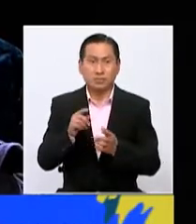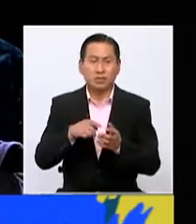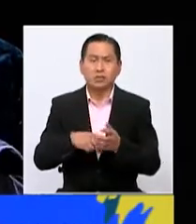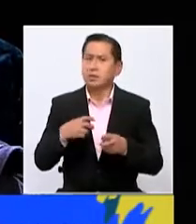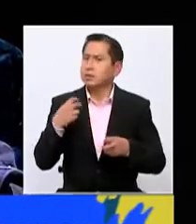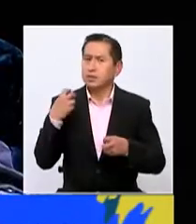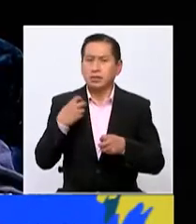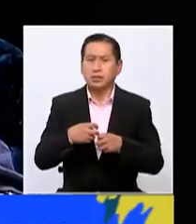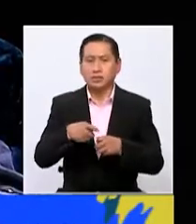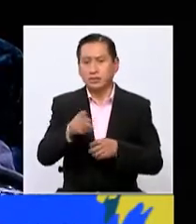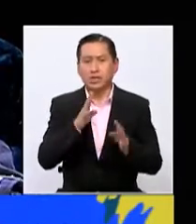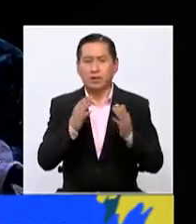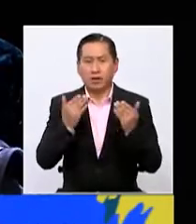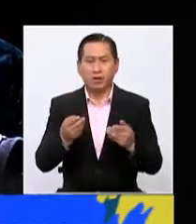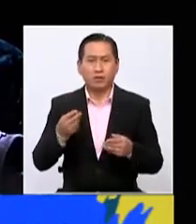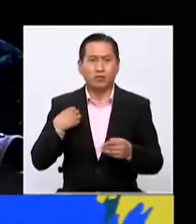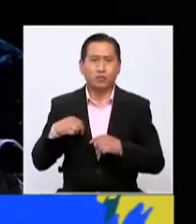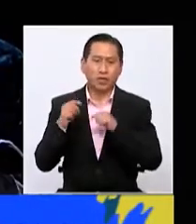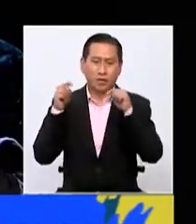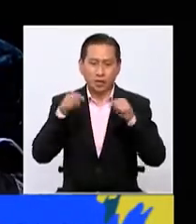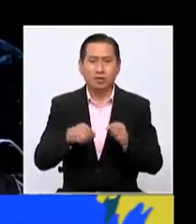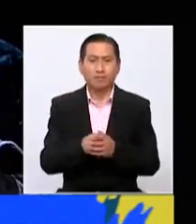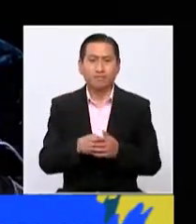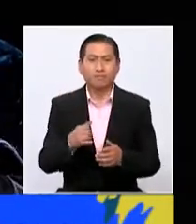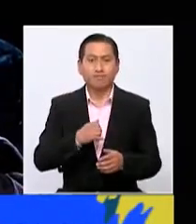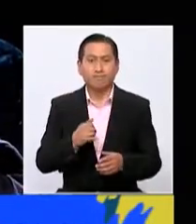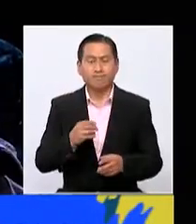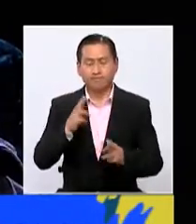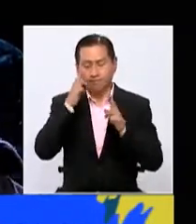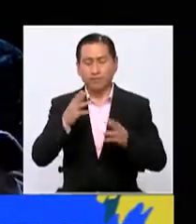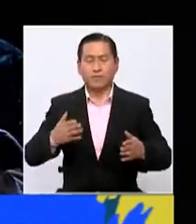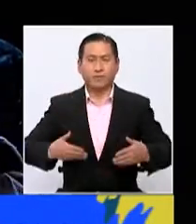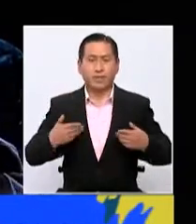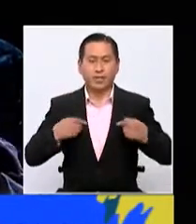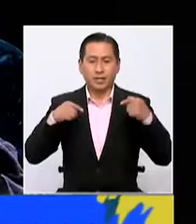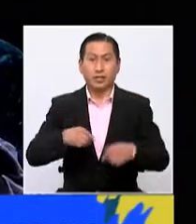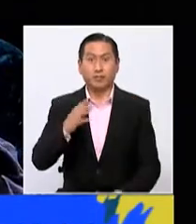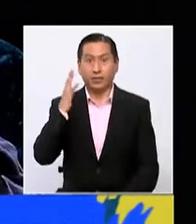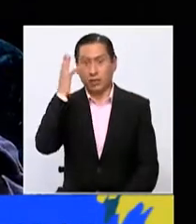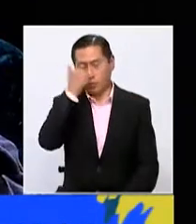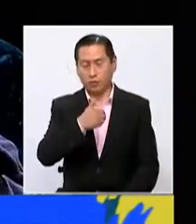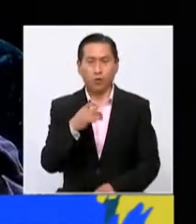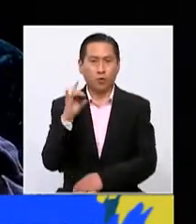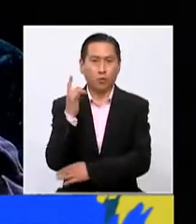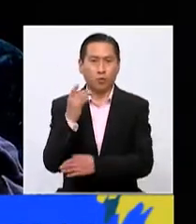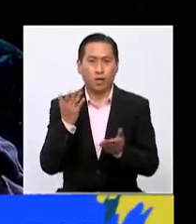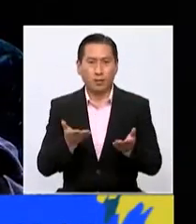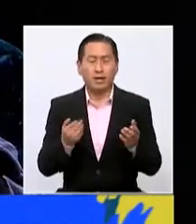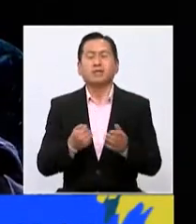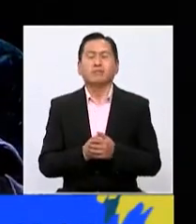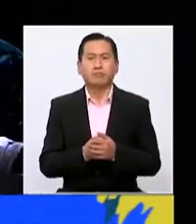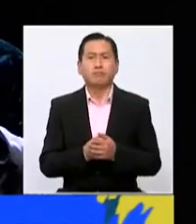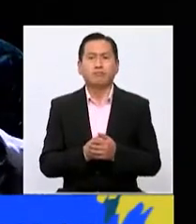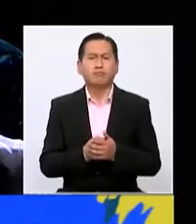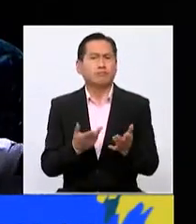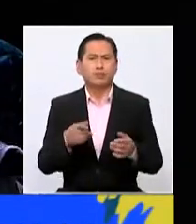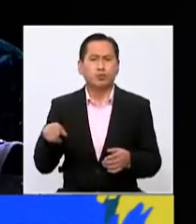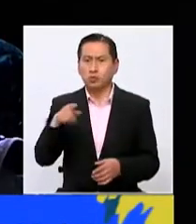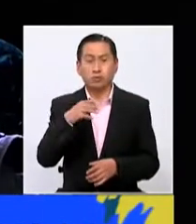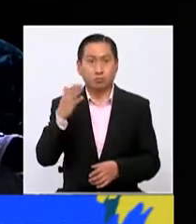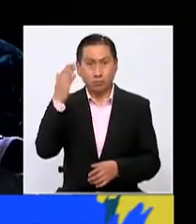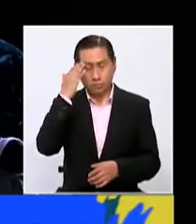que hacía referencia, por la cual estamos acá honrados de estar en este hermosísimo país, a Bolivia, en Bolivia. Para que tengan ustedes una